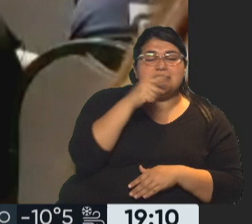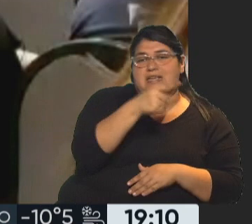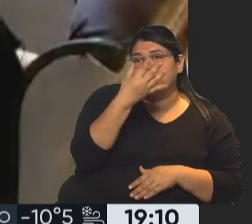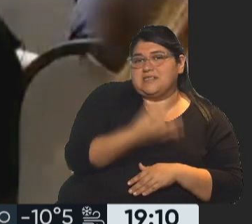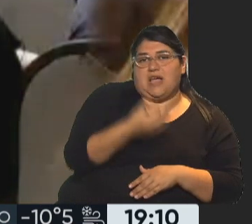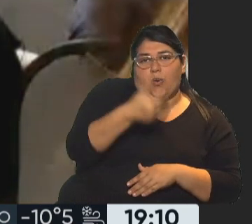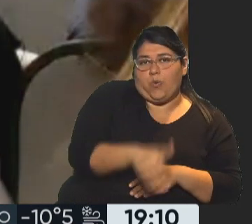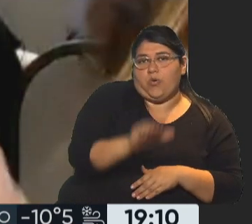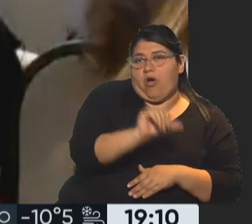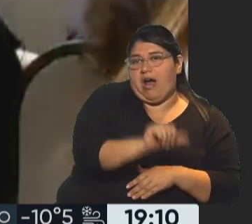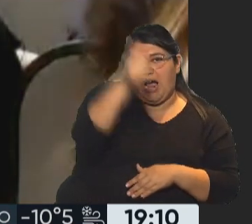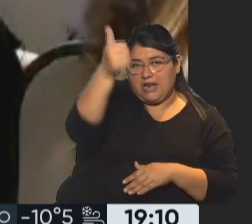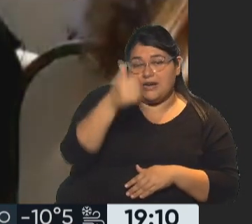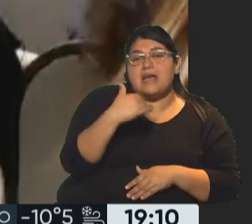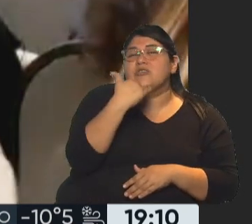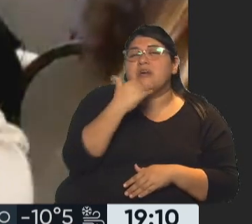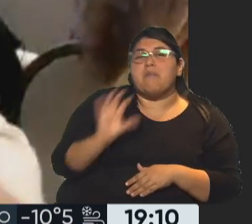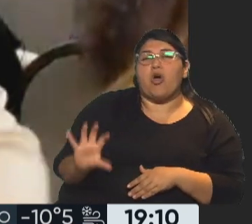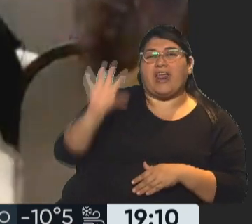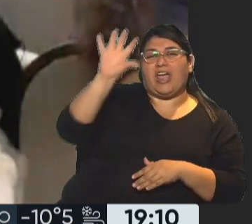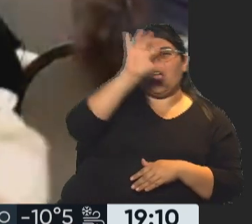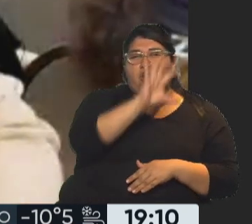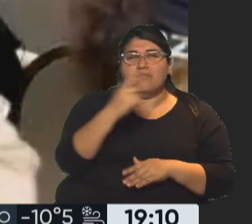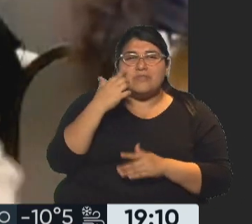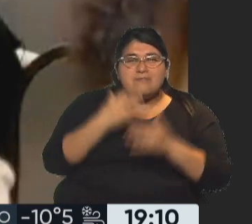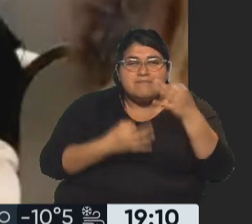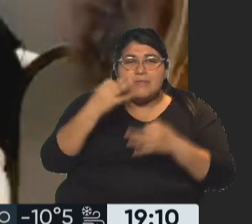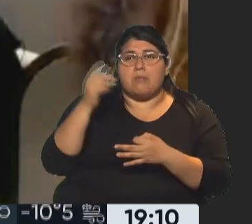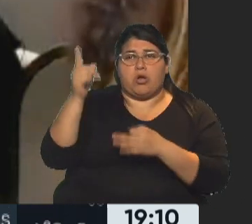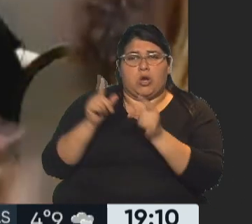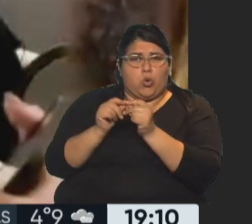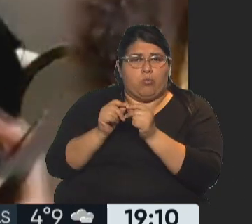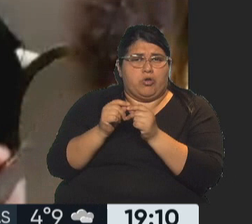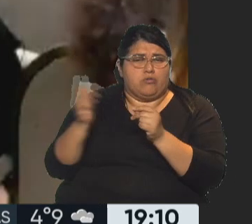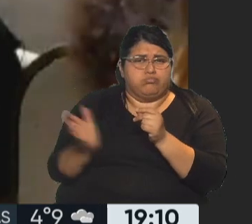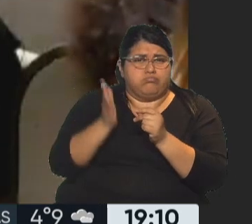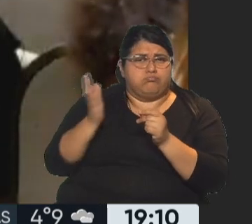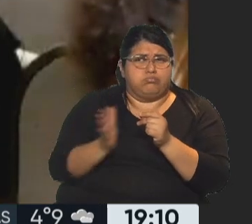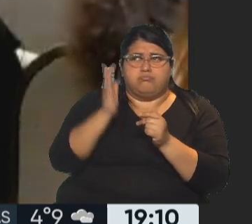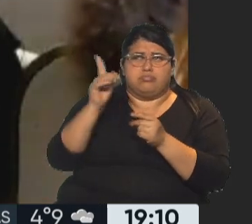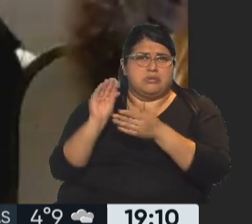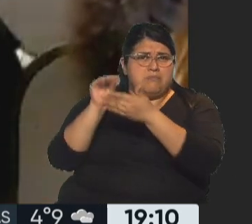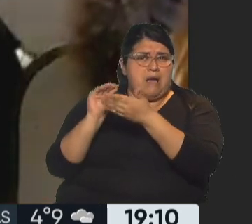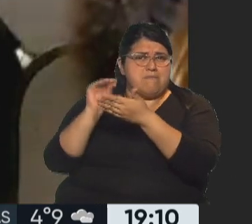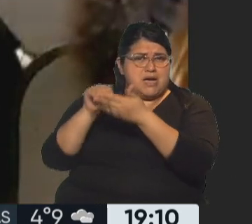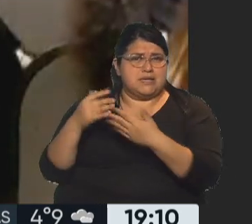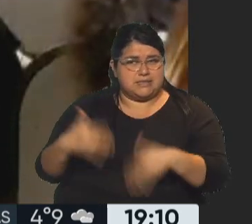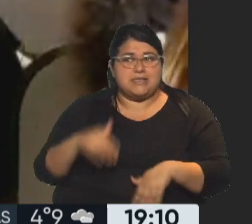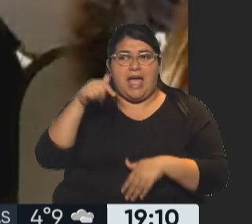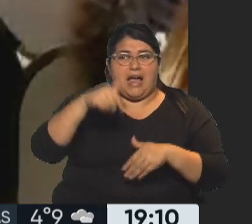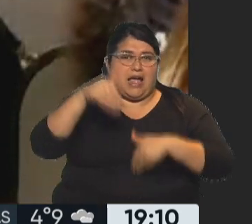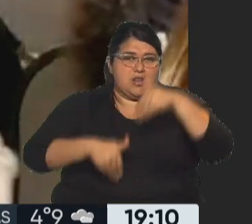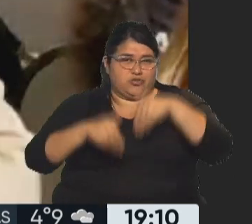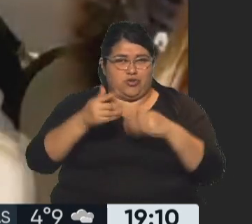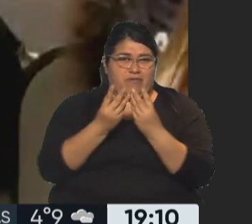discriminados los diferentes resultados por regiones porque bueno Esto se va cargando muy rápido a las 5 de la tarde han cerrado aquí los comicios